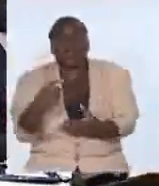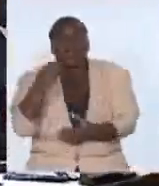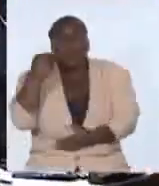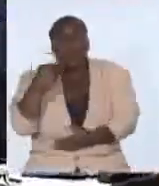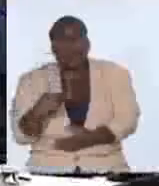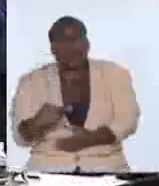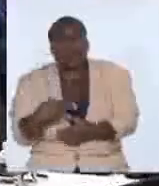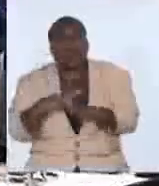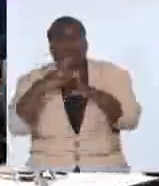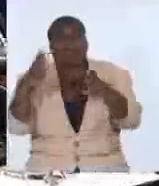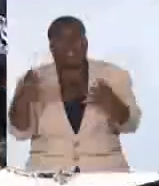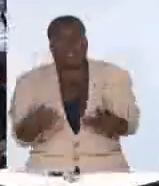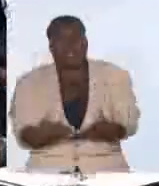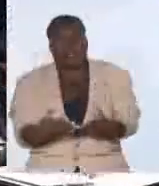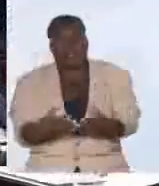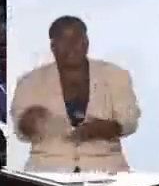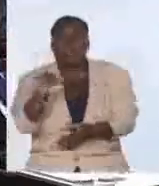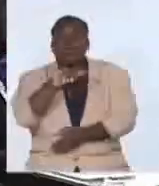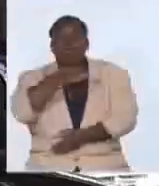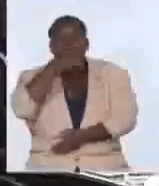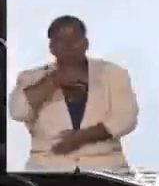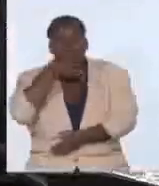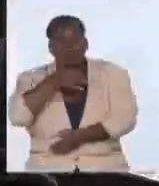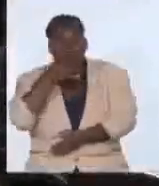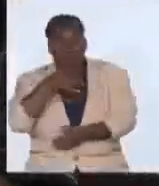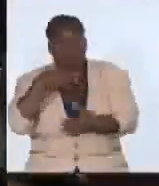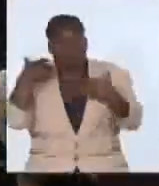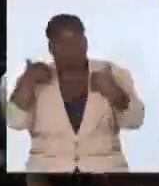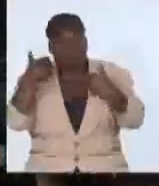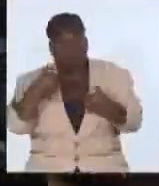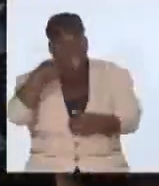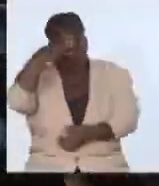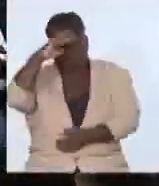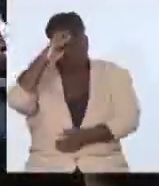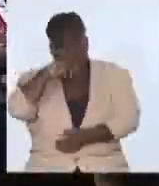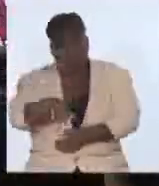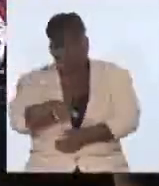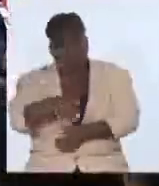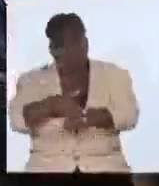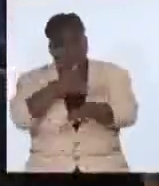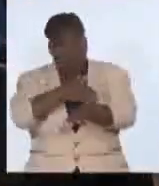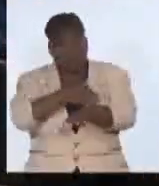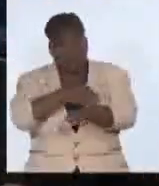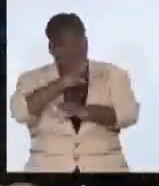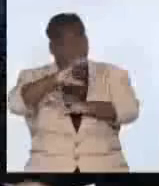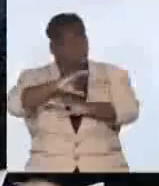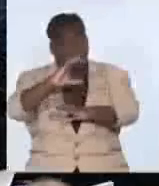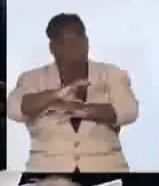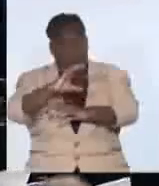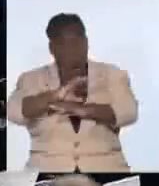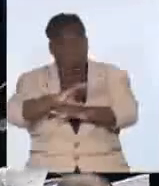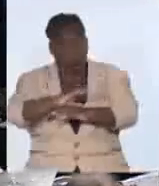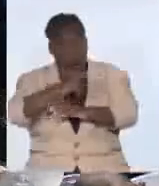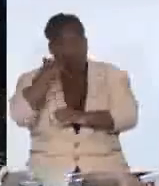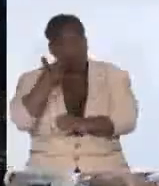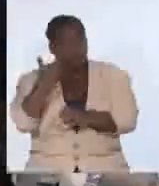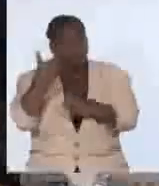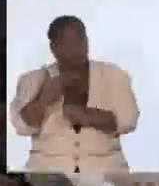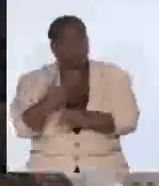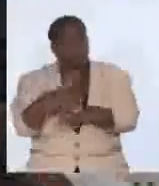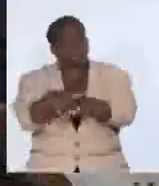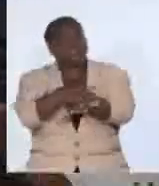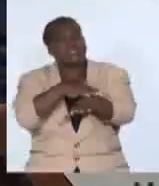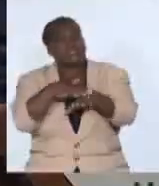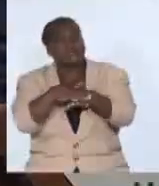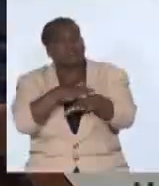como anunció el canciller cubano en las vísperas Esta es una Cumbre austera y espero que Disculpen las carencias